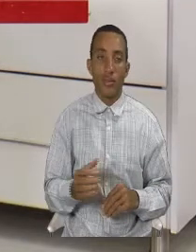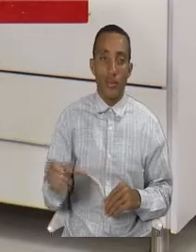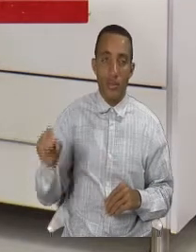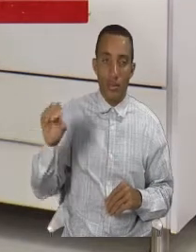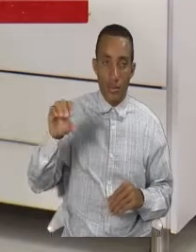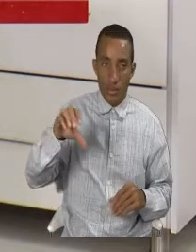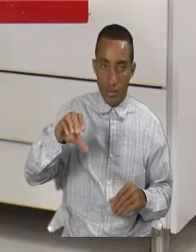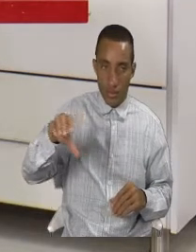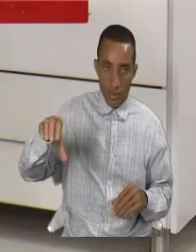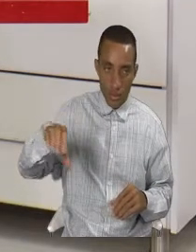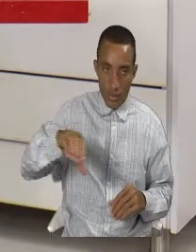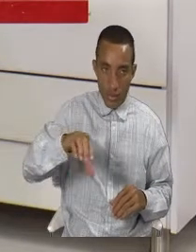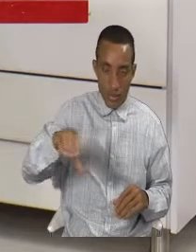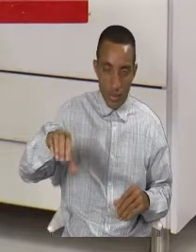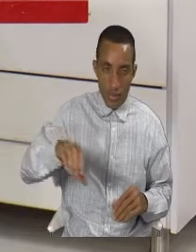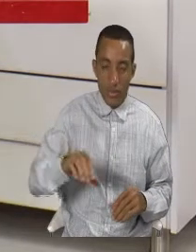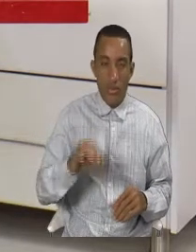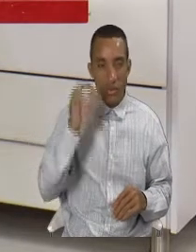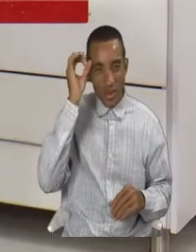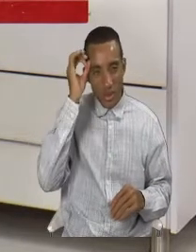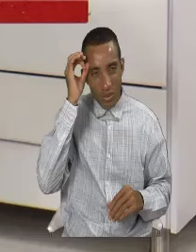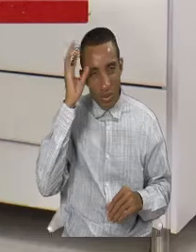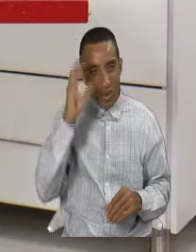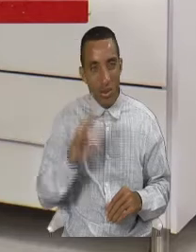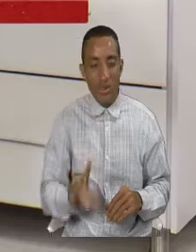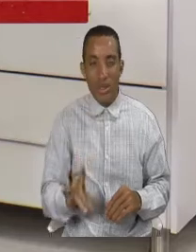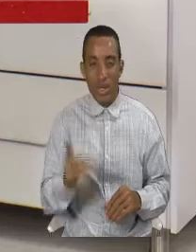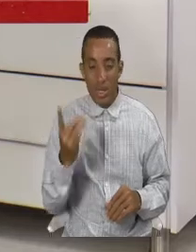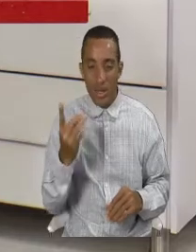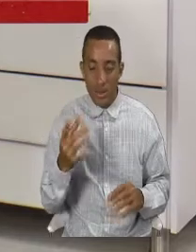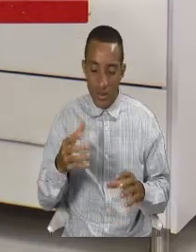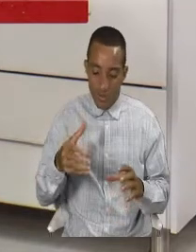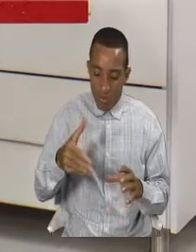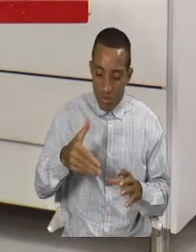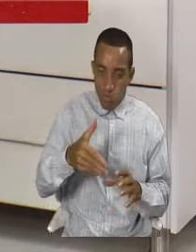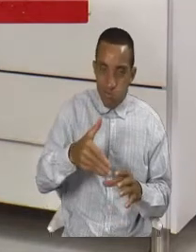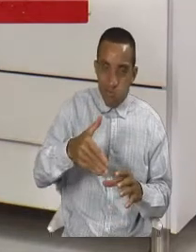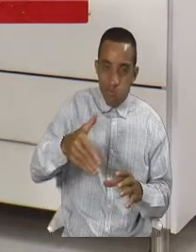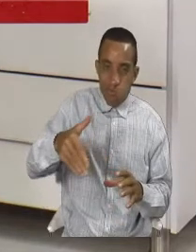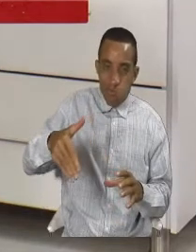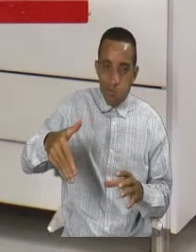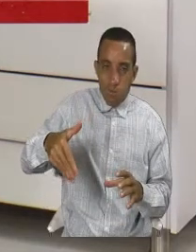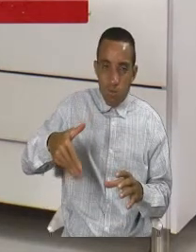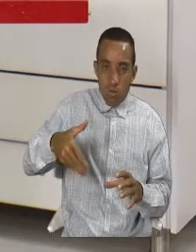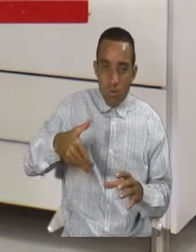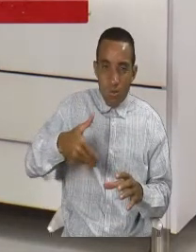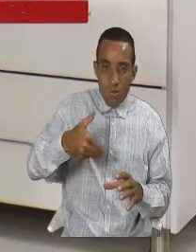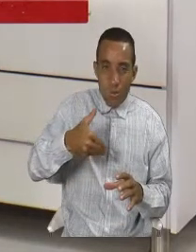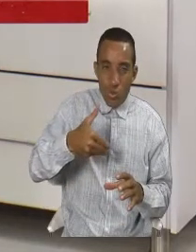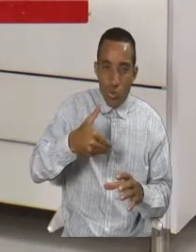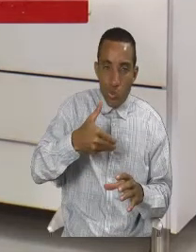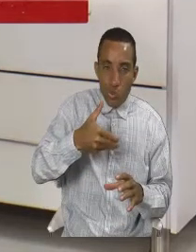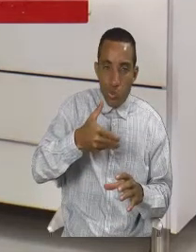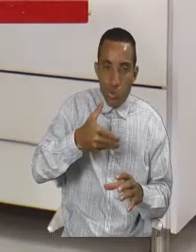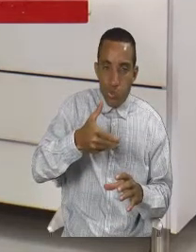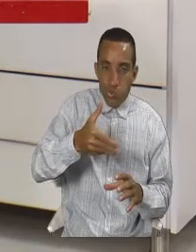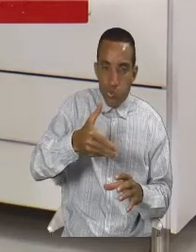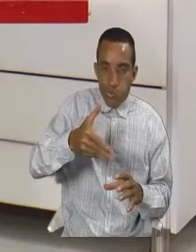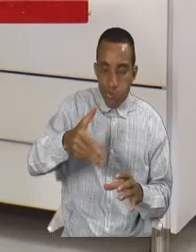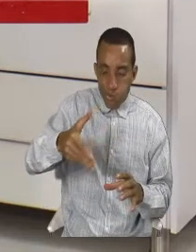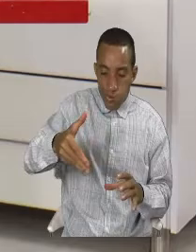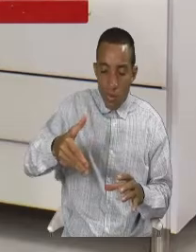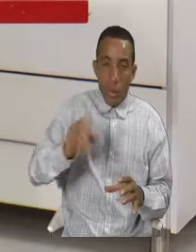leche. Si de pronto les queda muy espesa y lo ven en casa, le pueden adicionar un poquito de leche líquida.